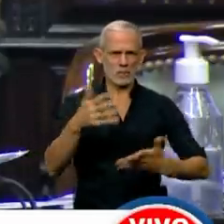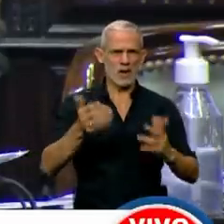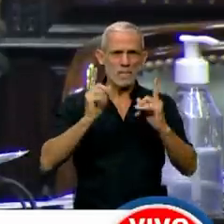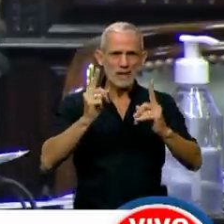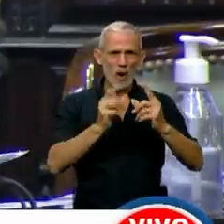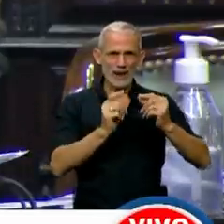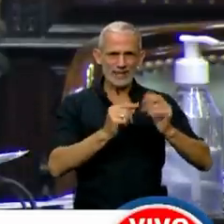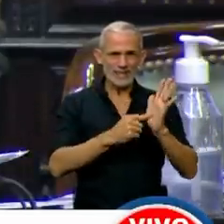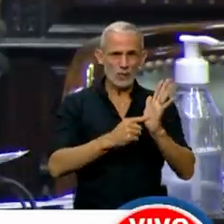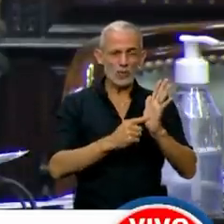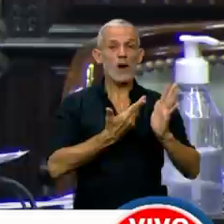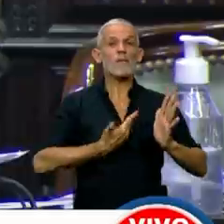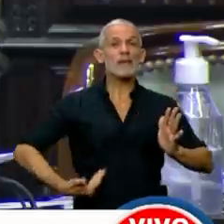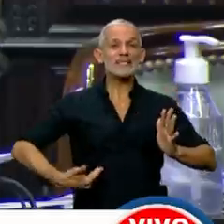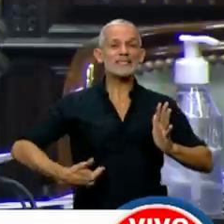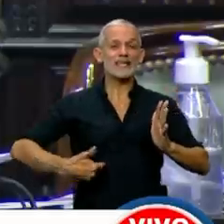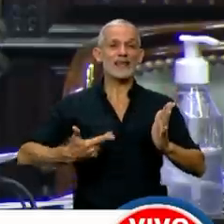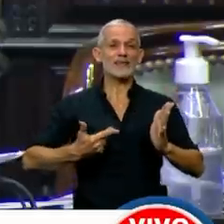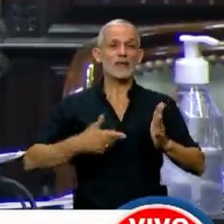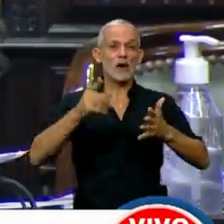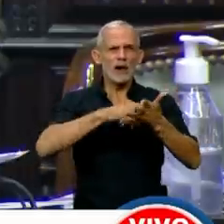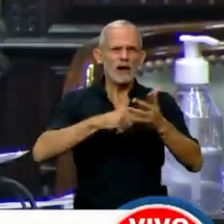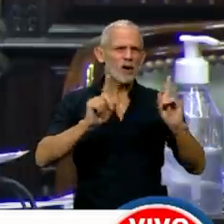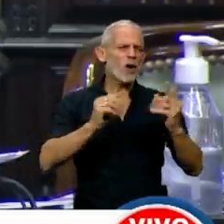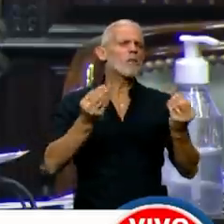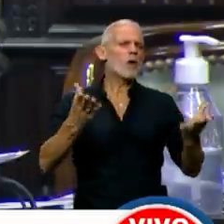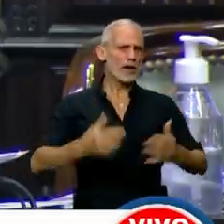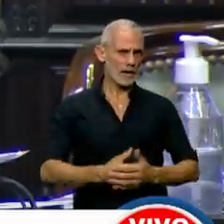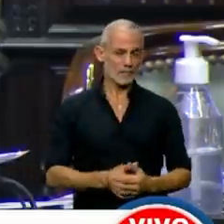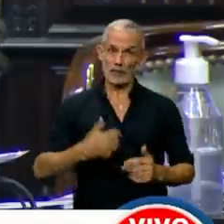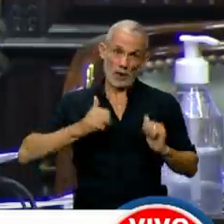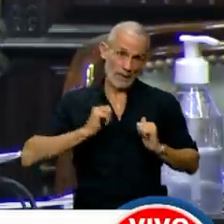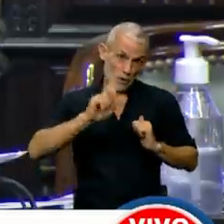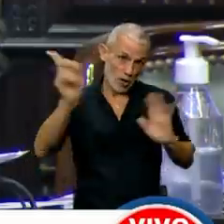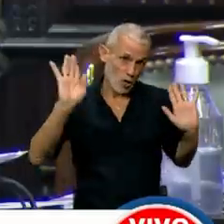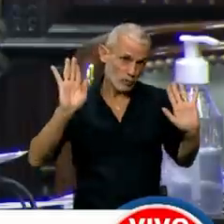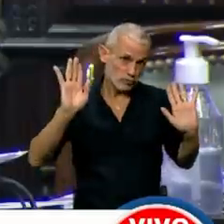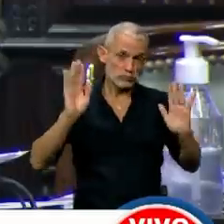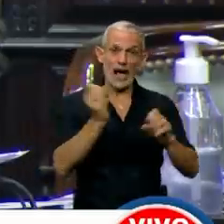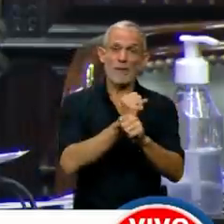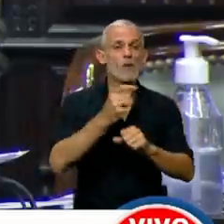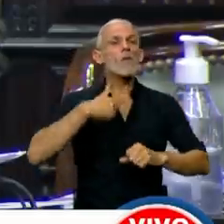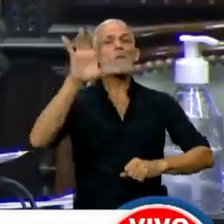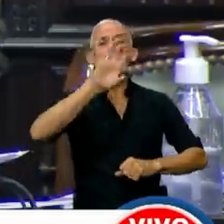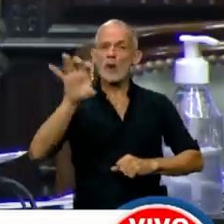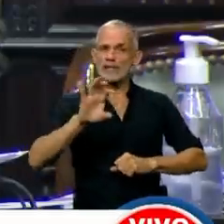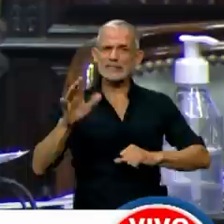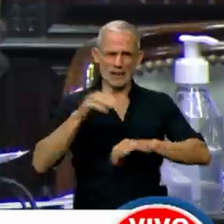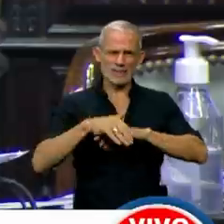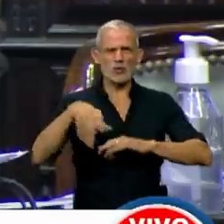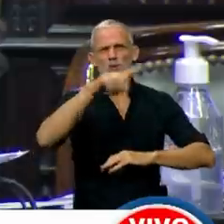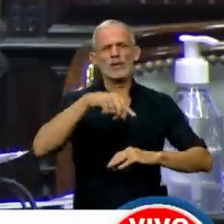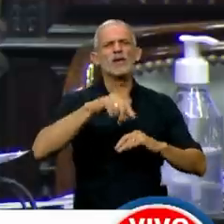este mismo artículo el presidente no lo volvería a vetar yo espero que no porque mi provincia como seguramente